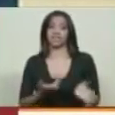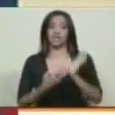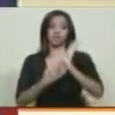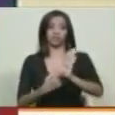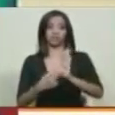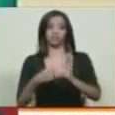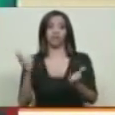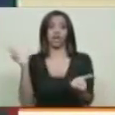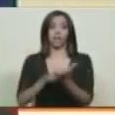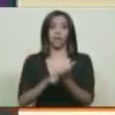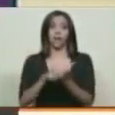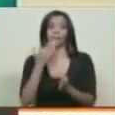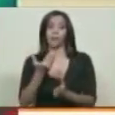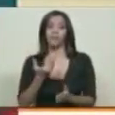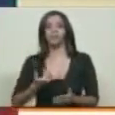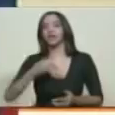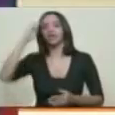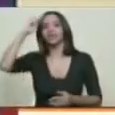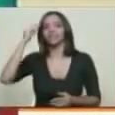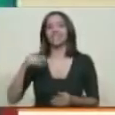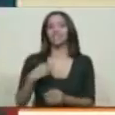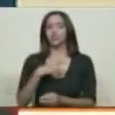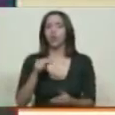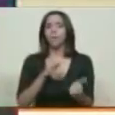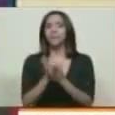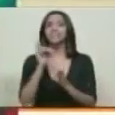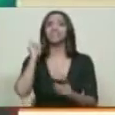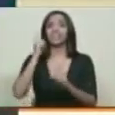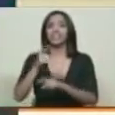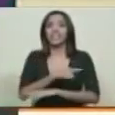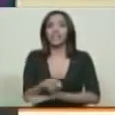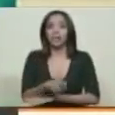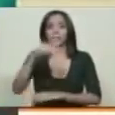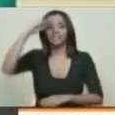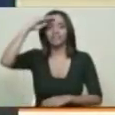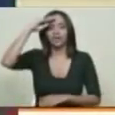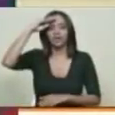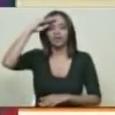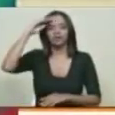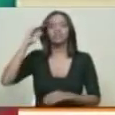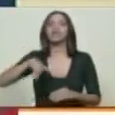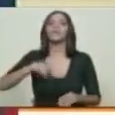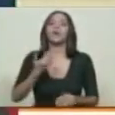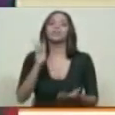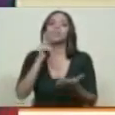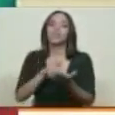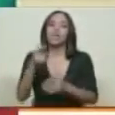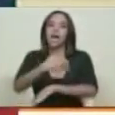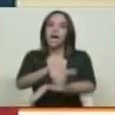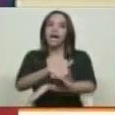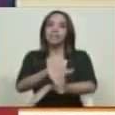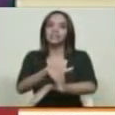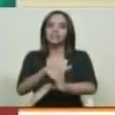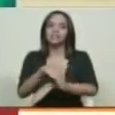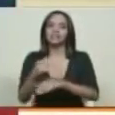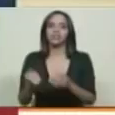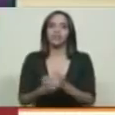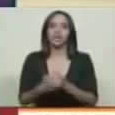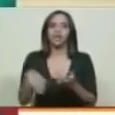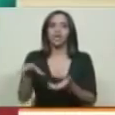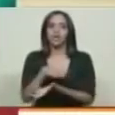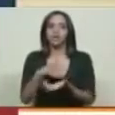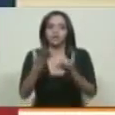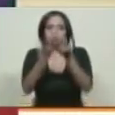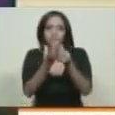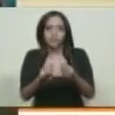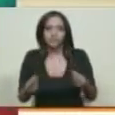permite a la Fuerza Armada, que eso no pasaba desde la dictadura militar, que pueda estar en la calle en conflictos de disolución